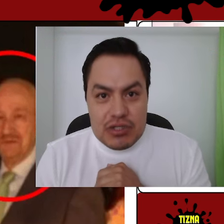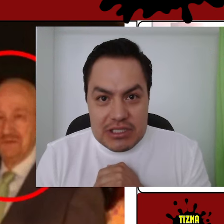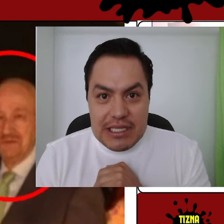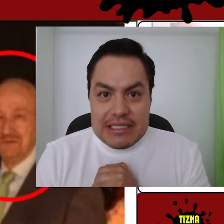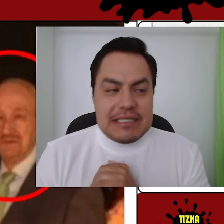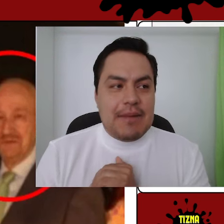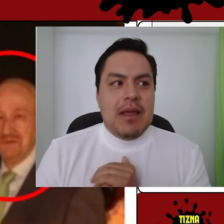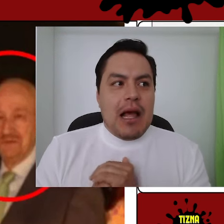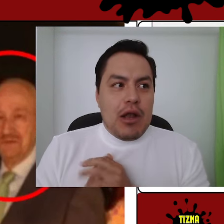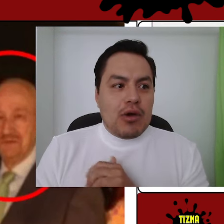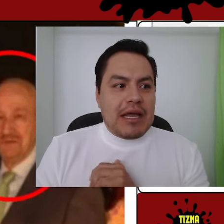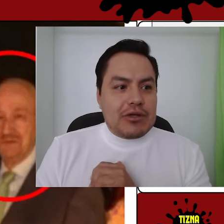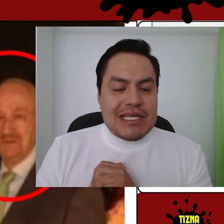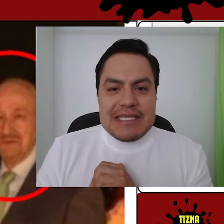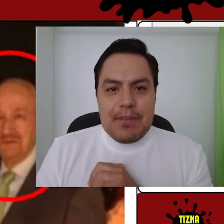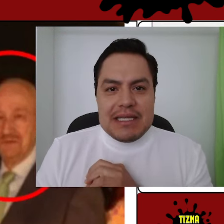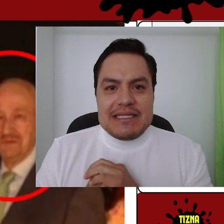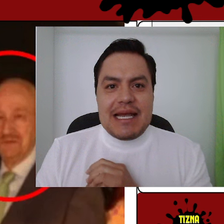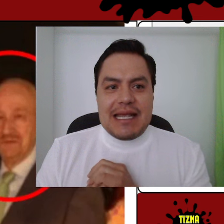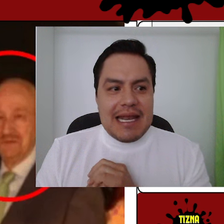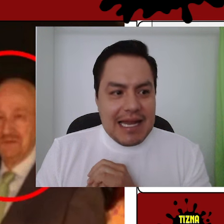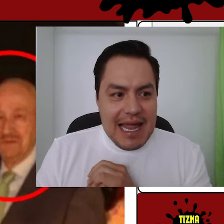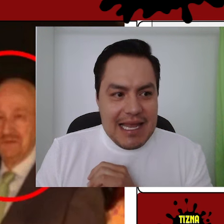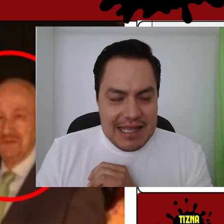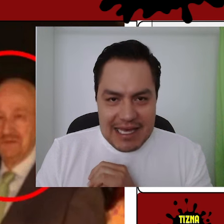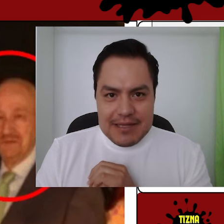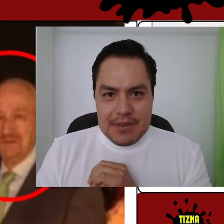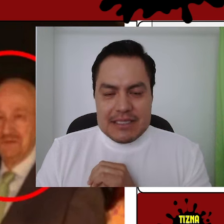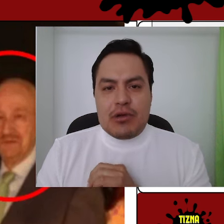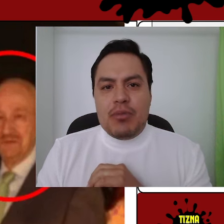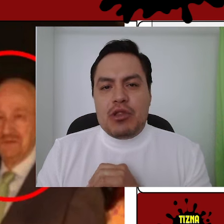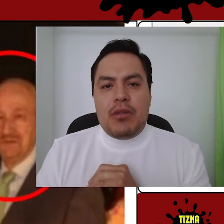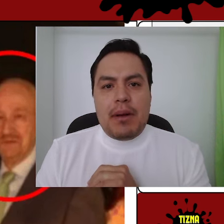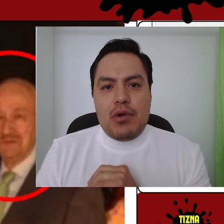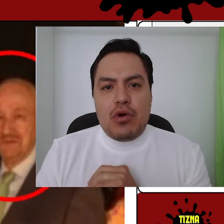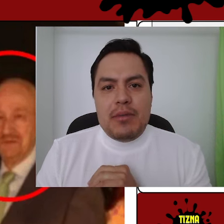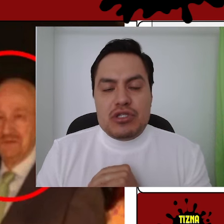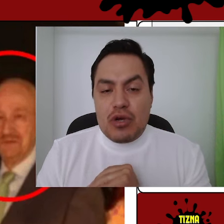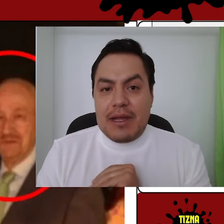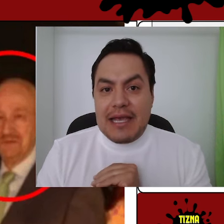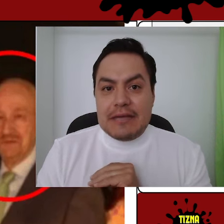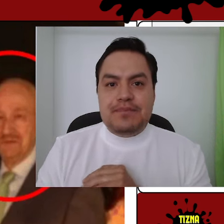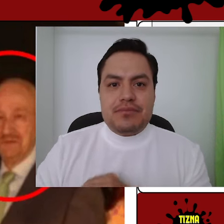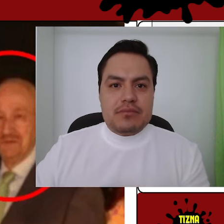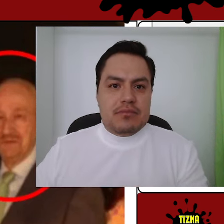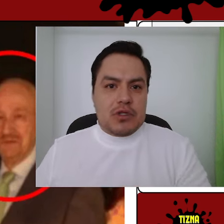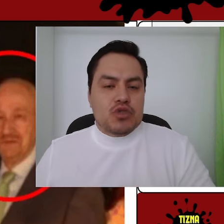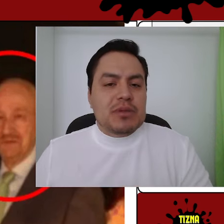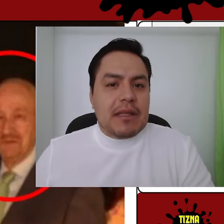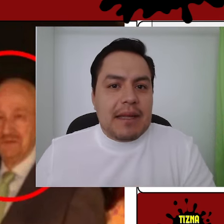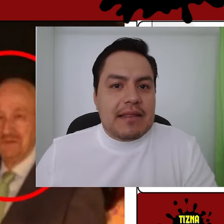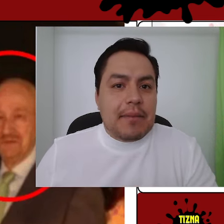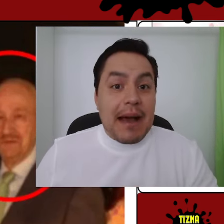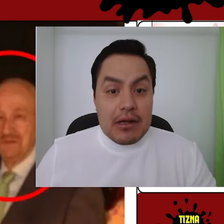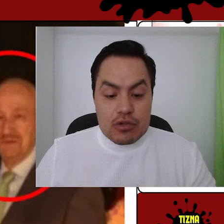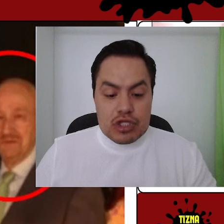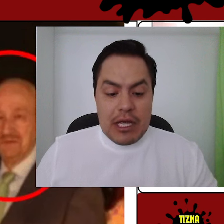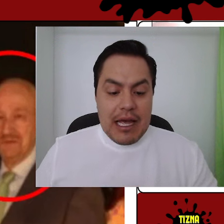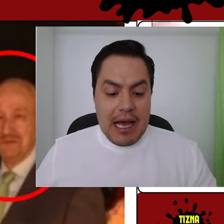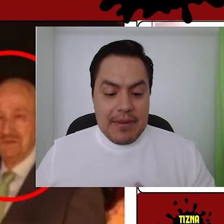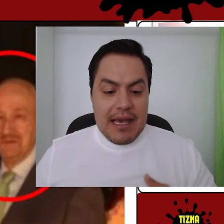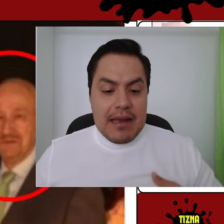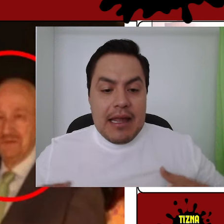es coincidencia. Lo que nos hace pensar que en realidad ese argumento de Pablo Gómez sobre que supuestamente